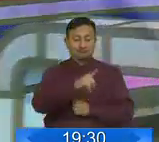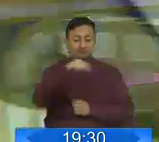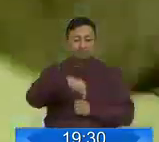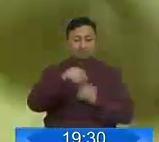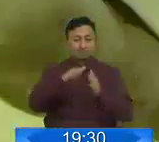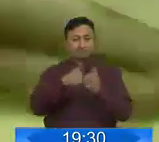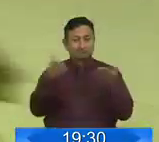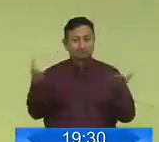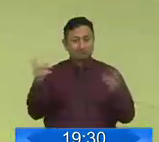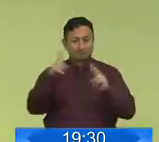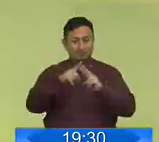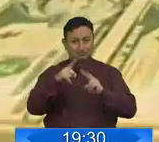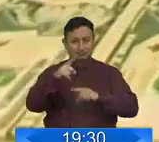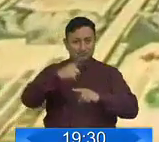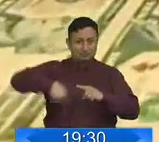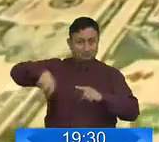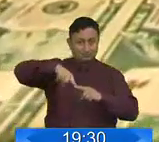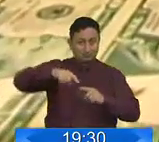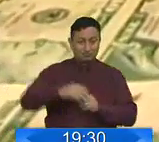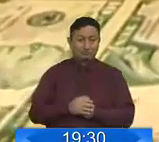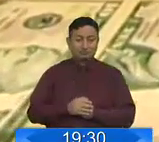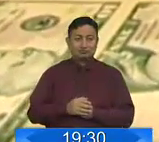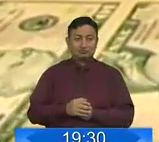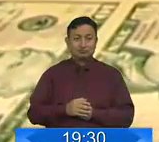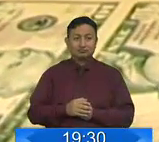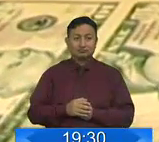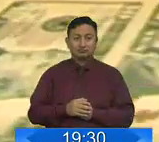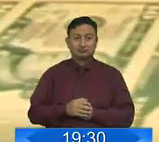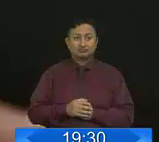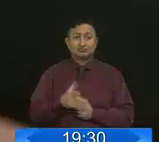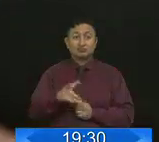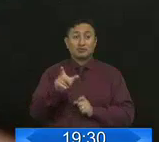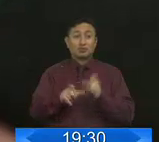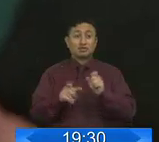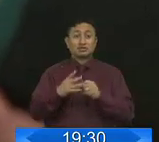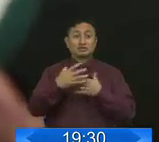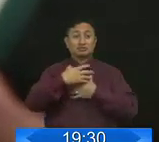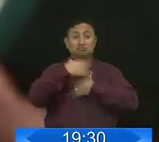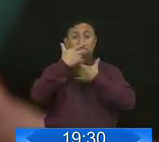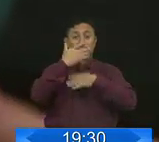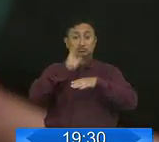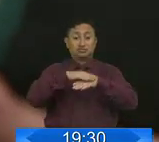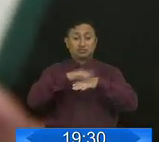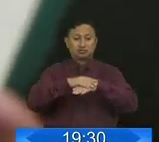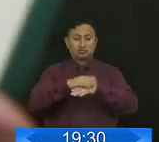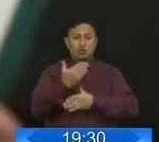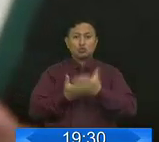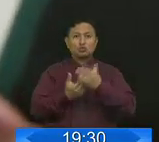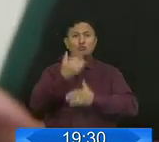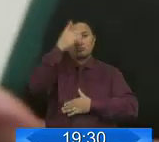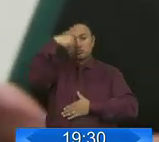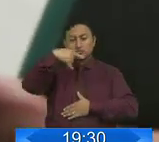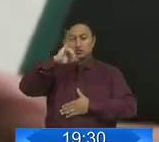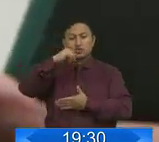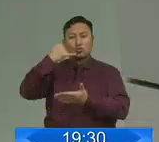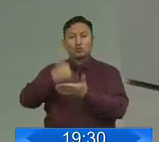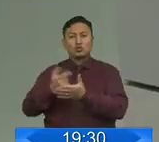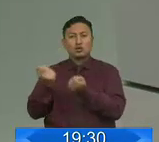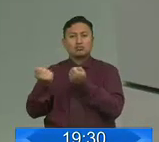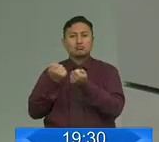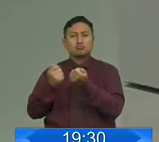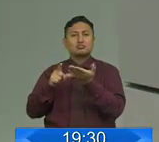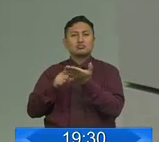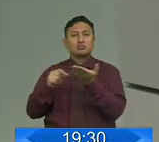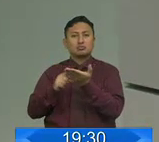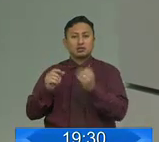Emisión Estelar de Comercio TV, y al regresar les contamos. Malestar en los ciudadanos por resolución de la Junta de Regulación Monetaria y